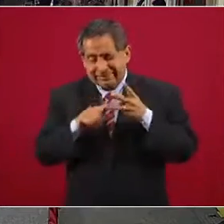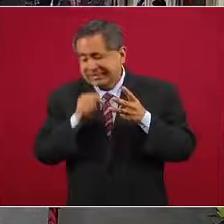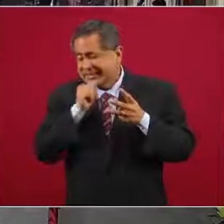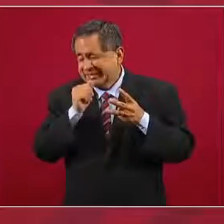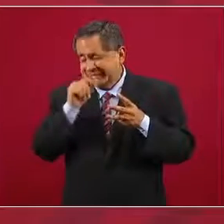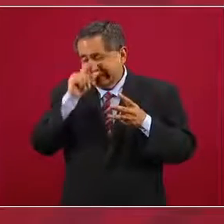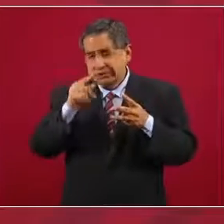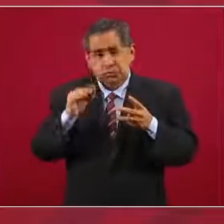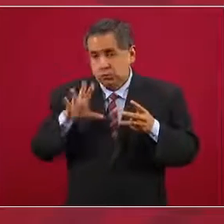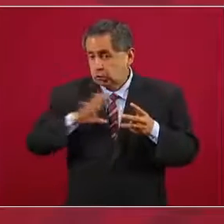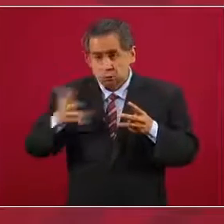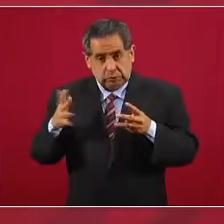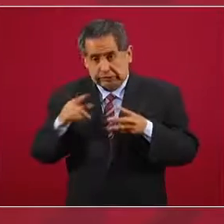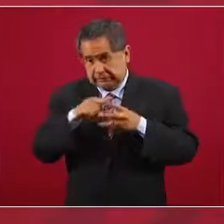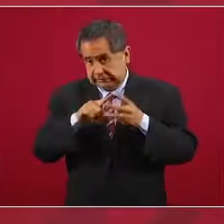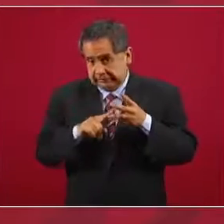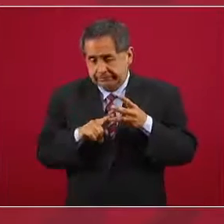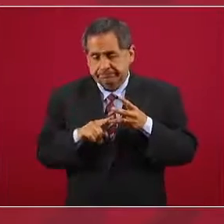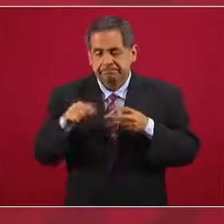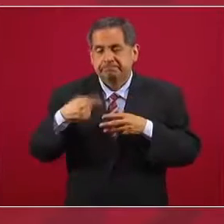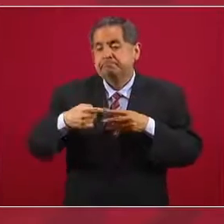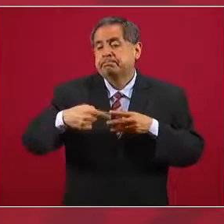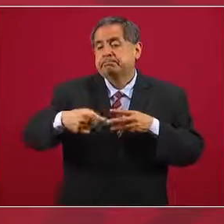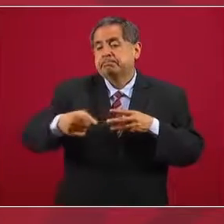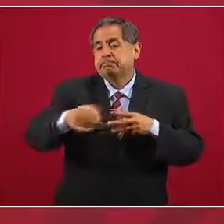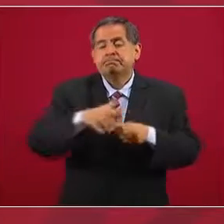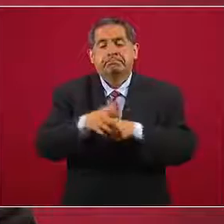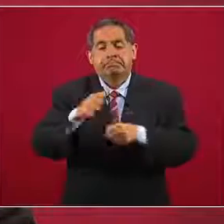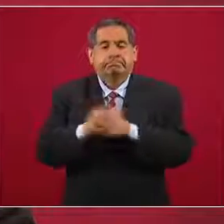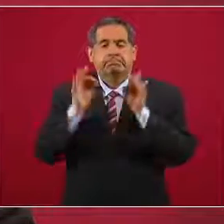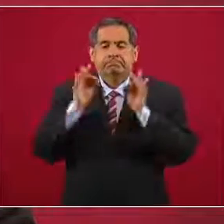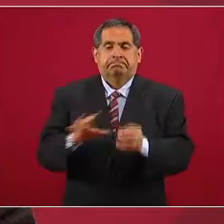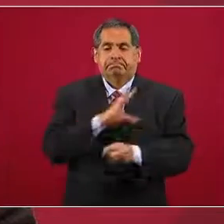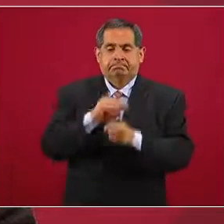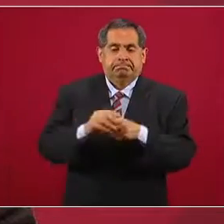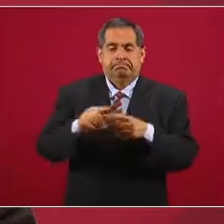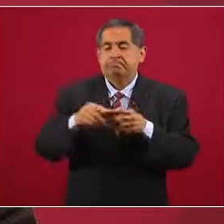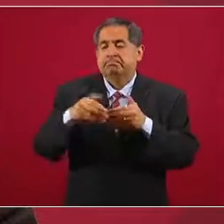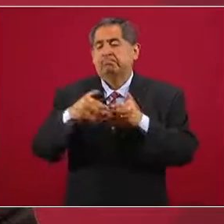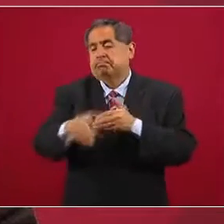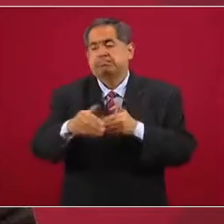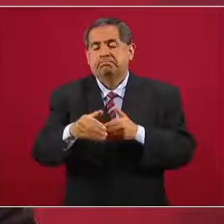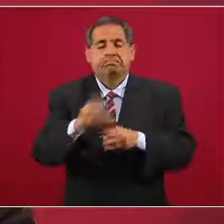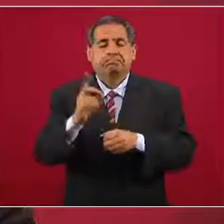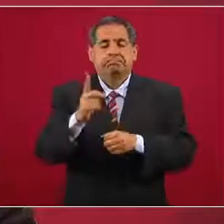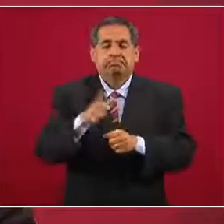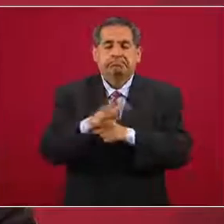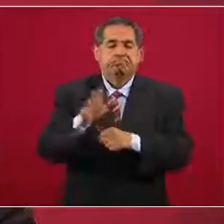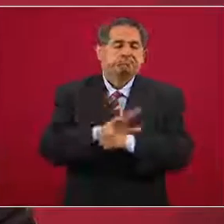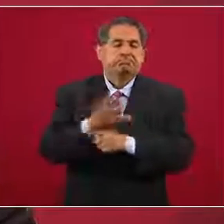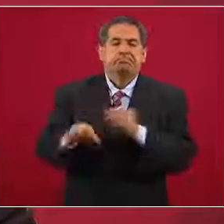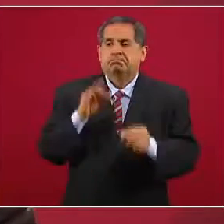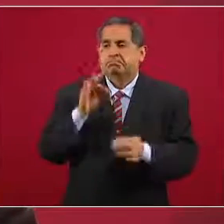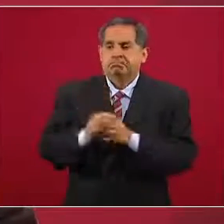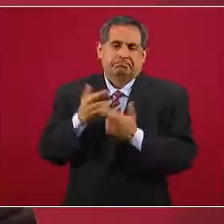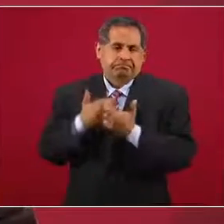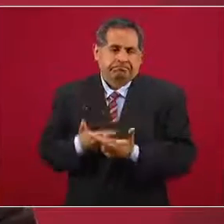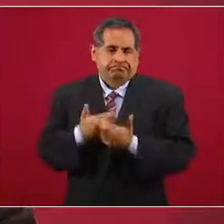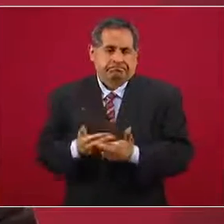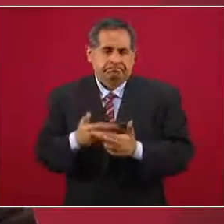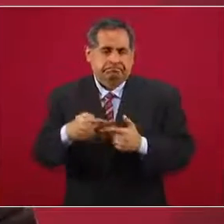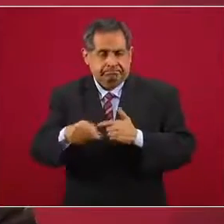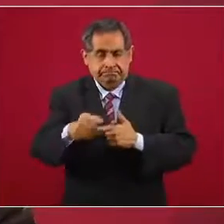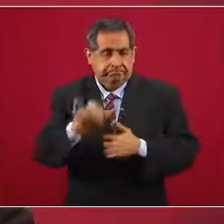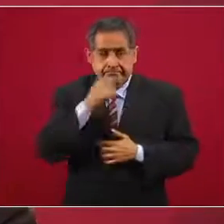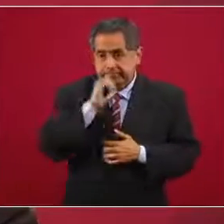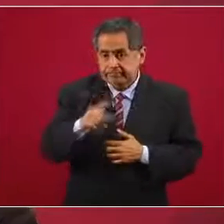por entregarse en las próximas semanas para tener de aquí a diciembre cubierta esa demanda y, por